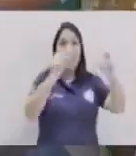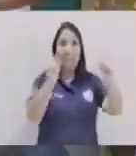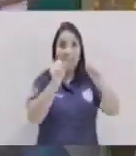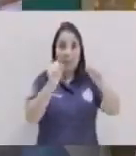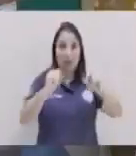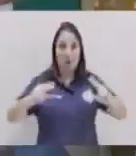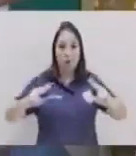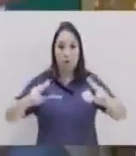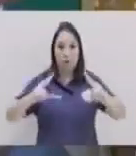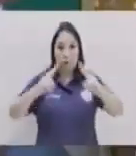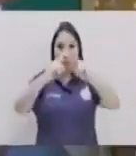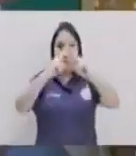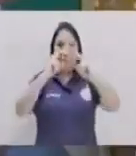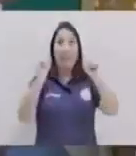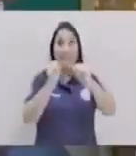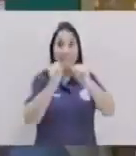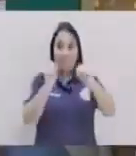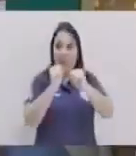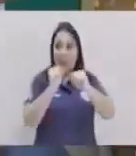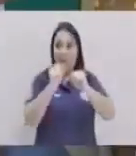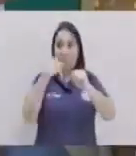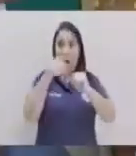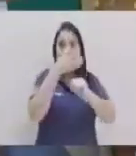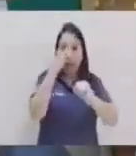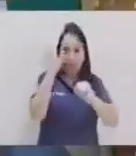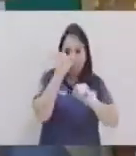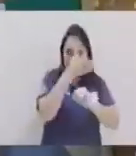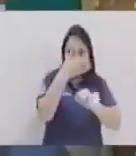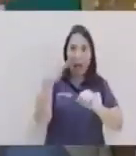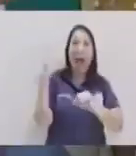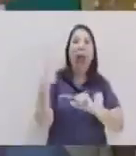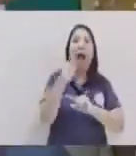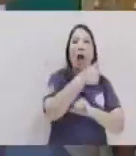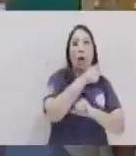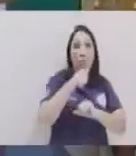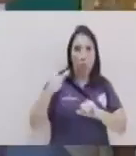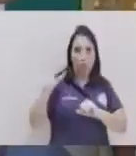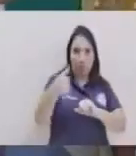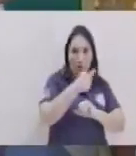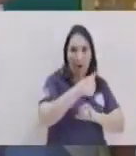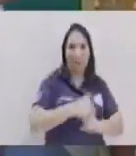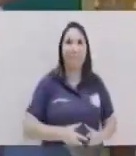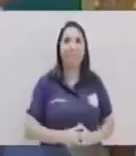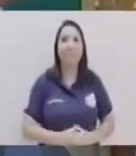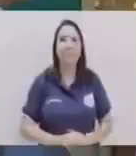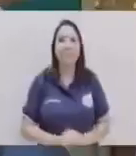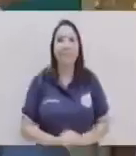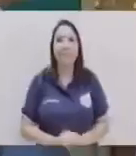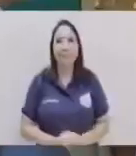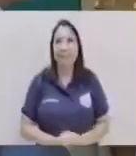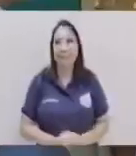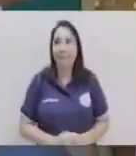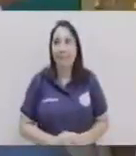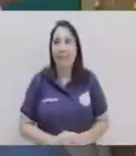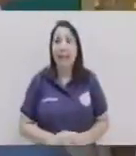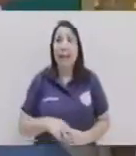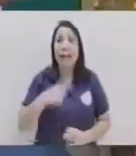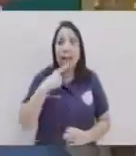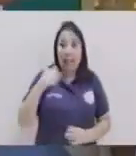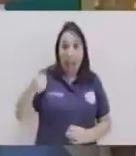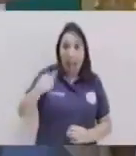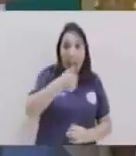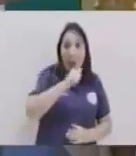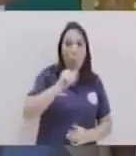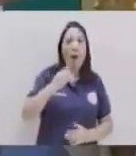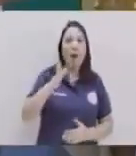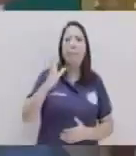ahora vamos a pintar lo que es el agua. Siempre hay que recordar que el agua es el espejo de lo que tenemos en el